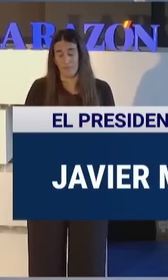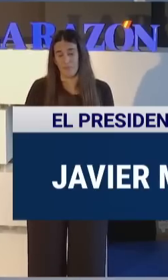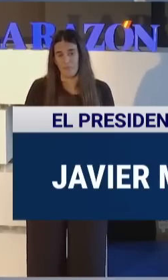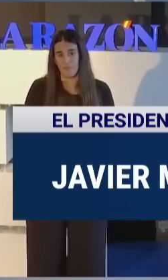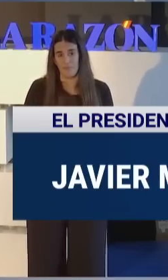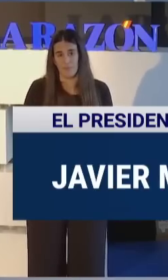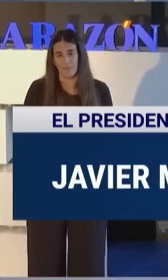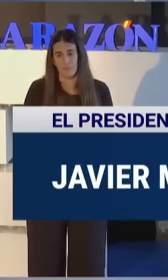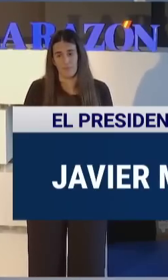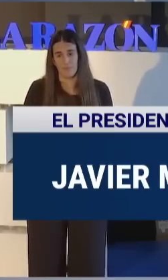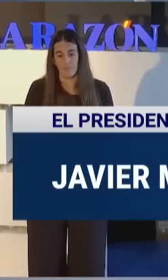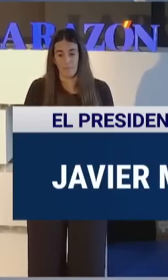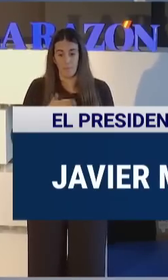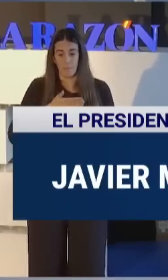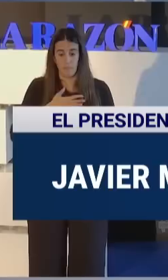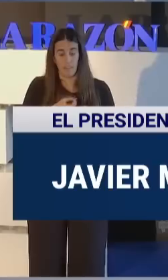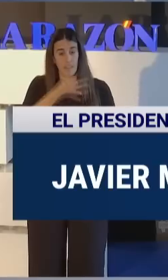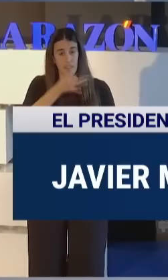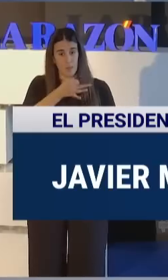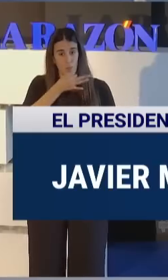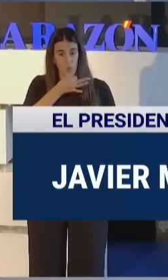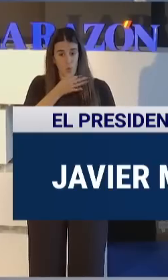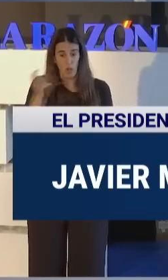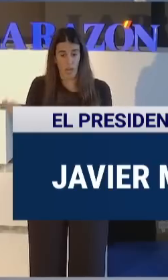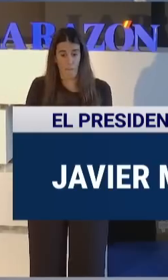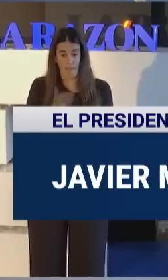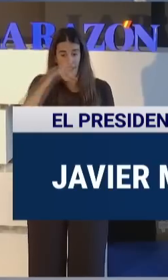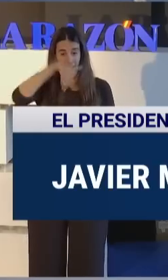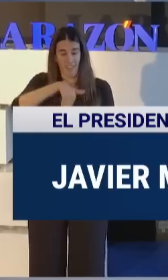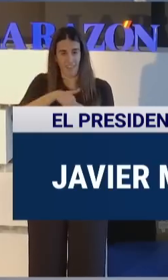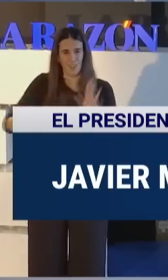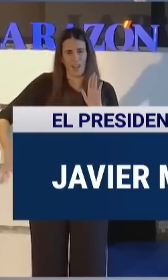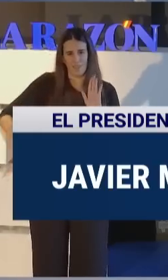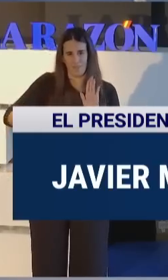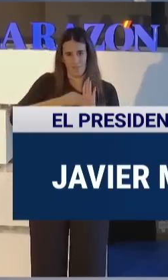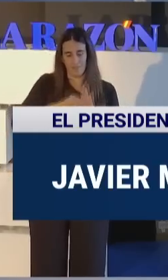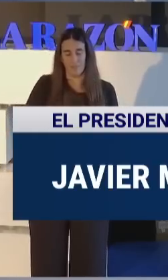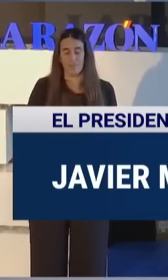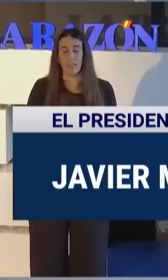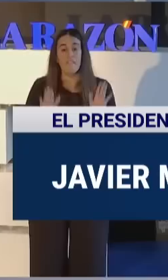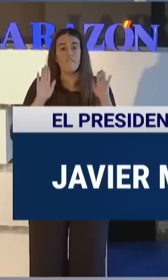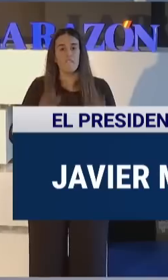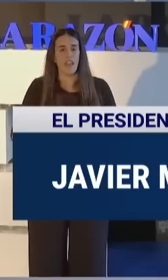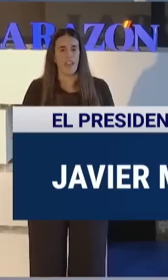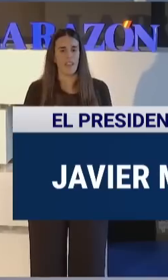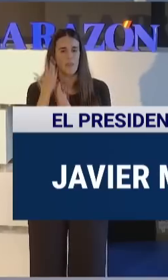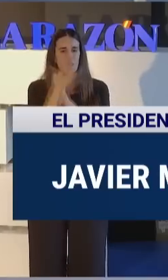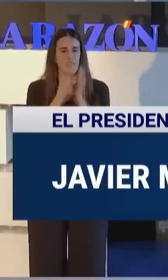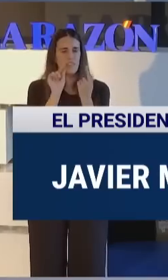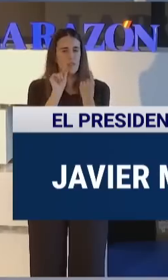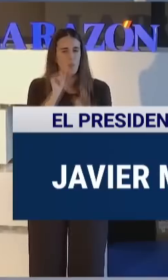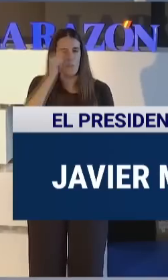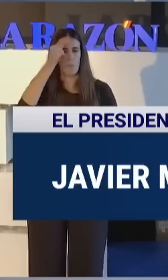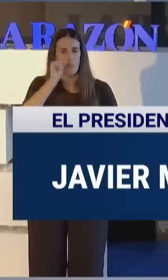tiene mis discursos de campaña y como cierre tiene la discusión del presupuesto